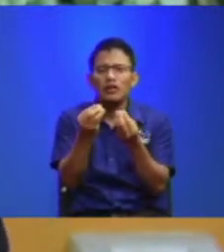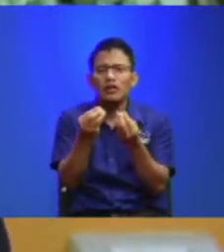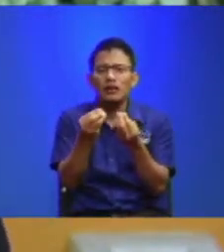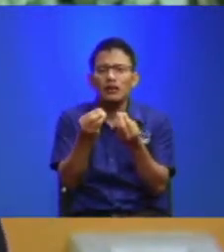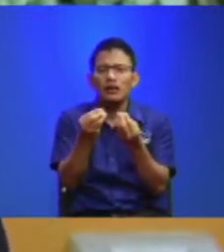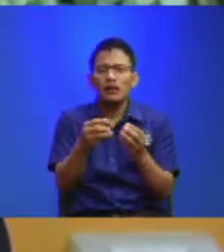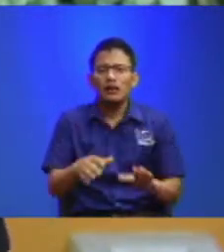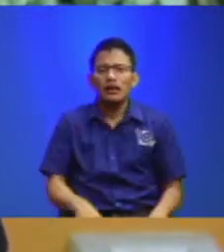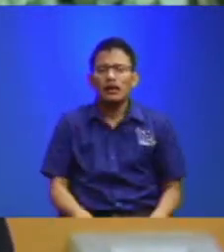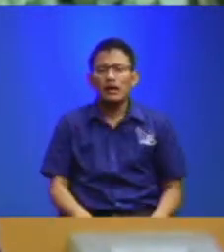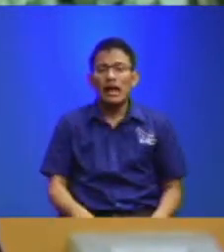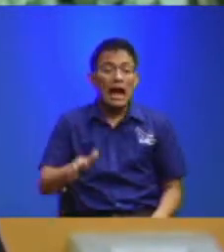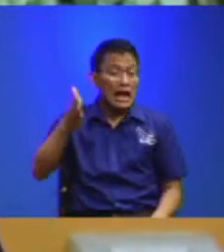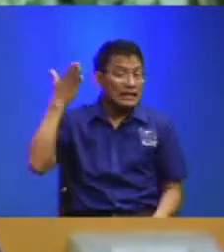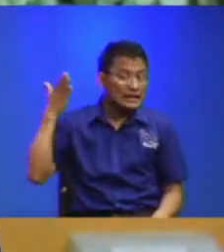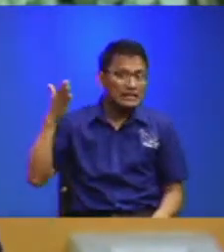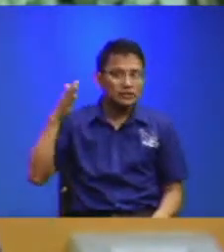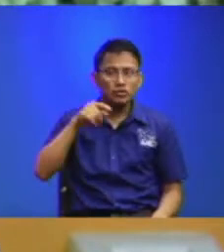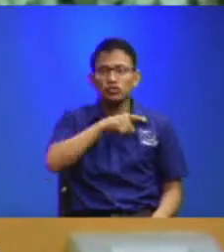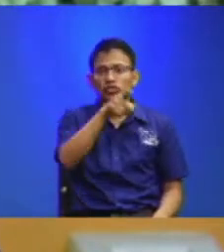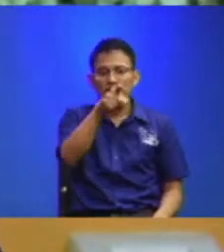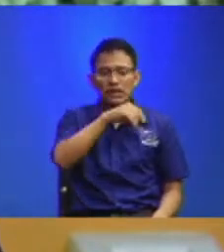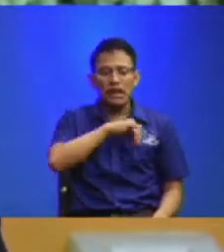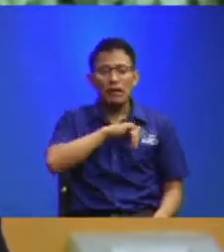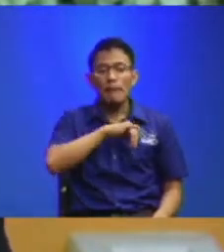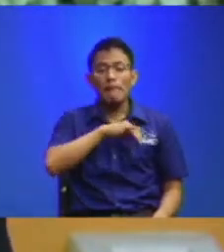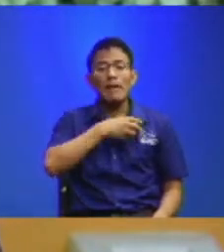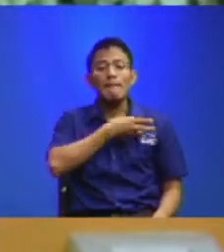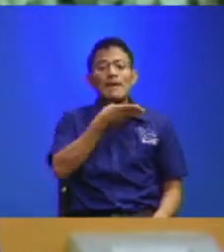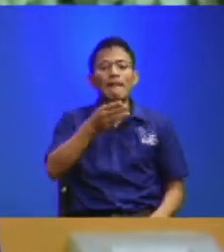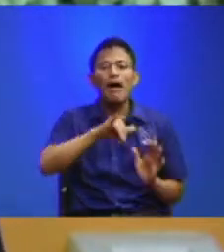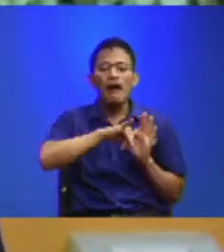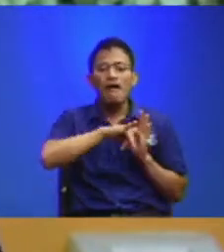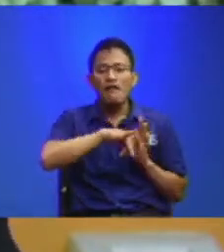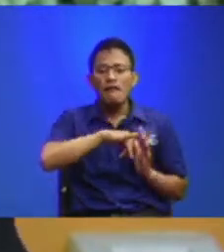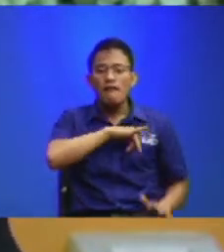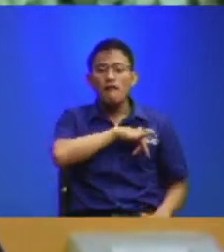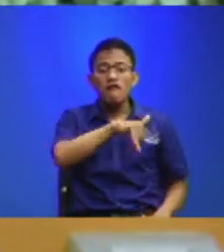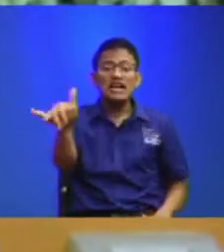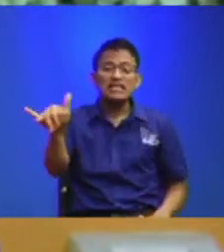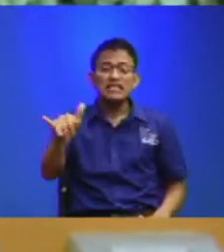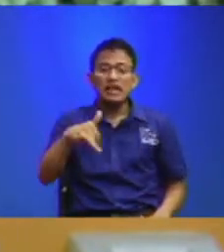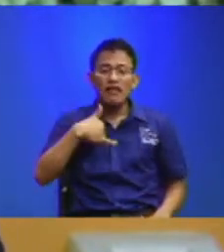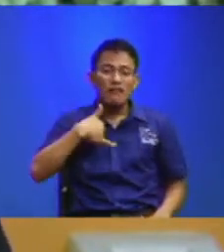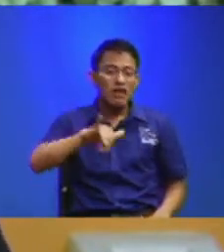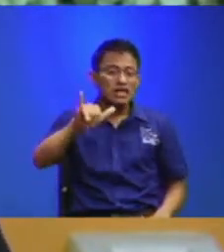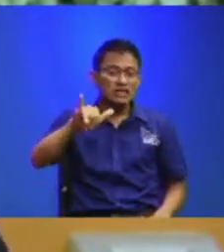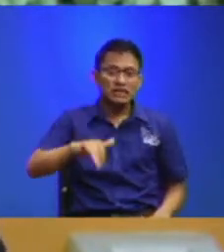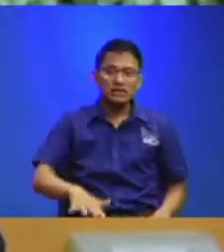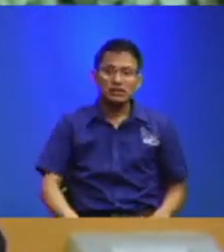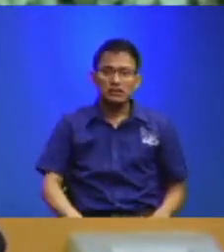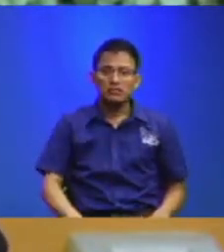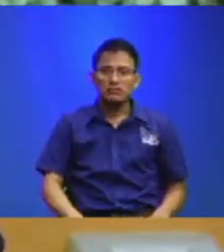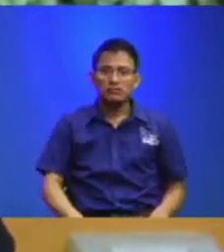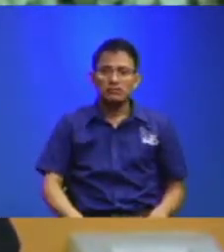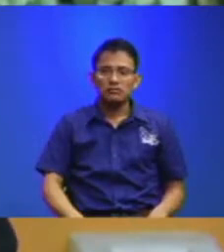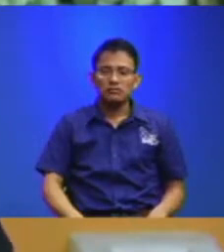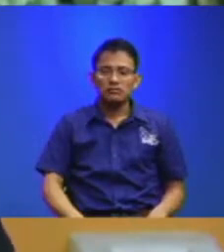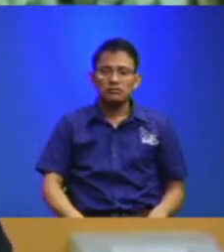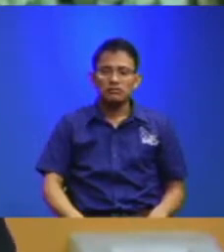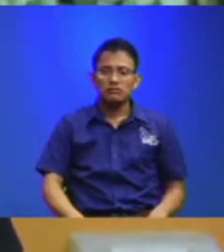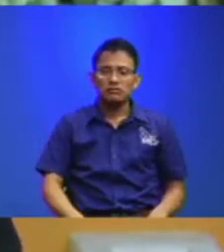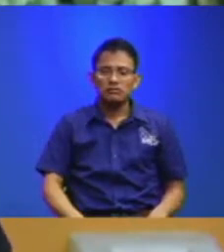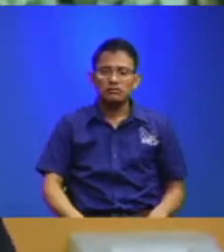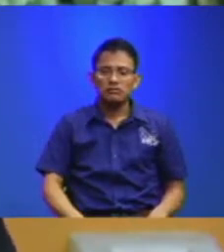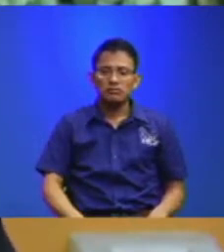pero hoy no, hoy no. Incluso usted hasta puede enviarlo por correo y allá lo pueden